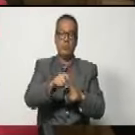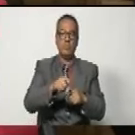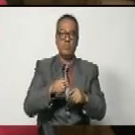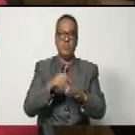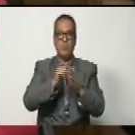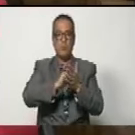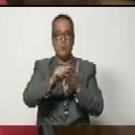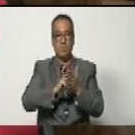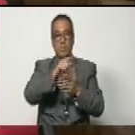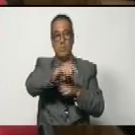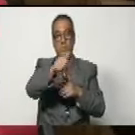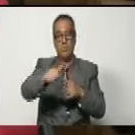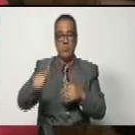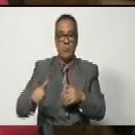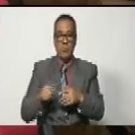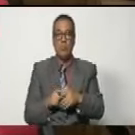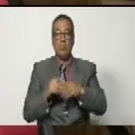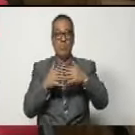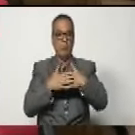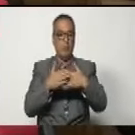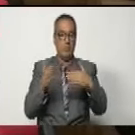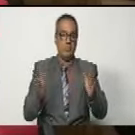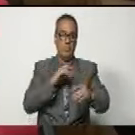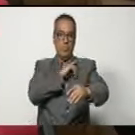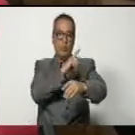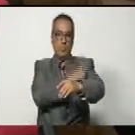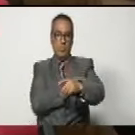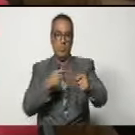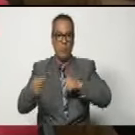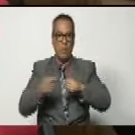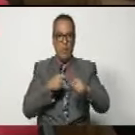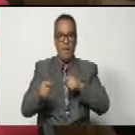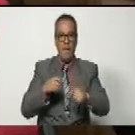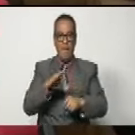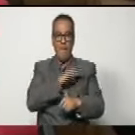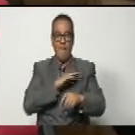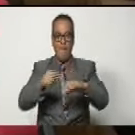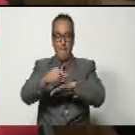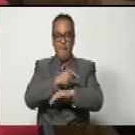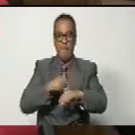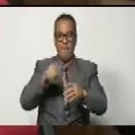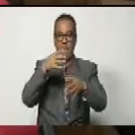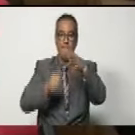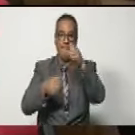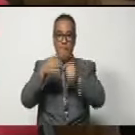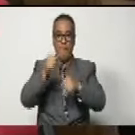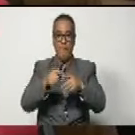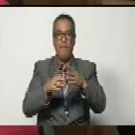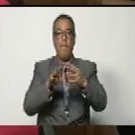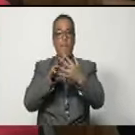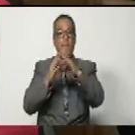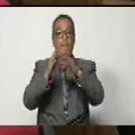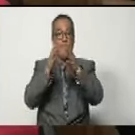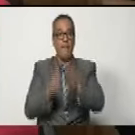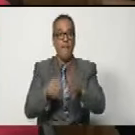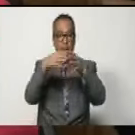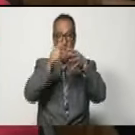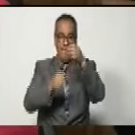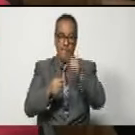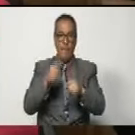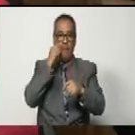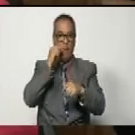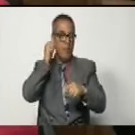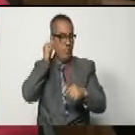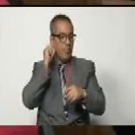articulaciones destinadas a ampliar y fortalecer la acción de autogobierno comunal, consejos comunales, comunas,